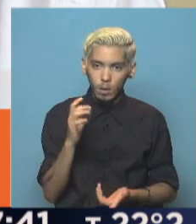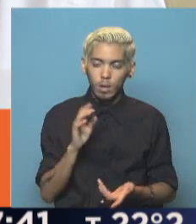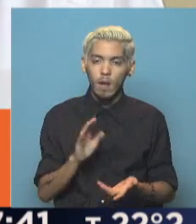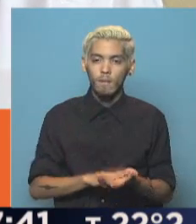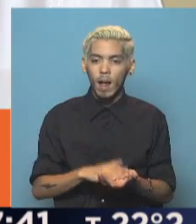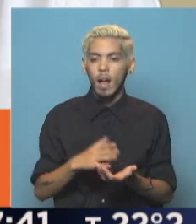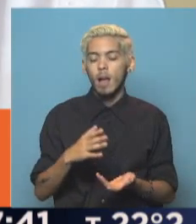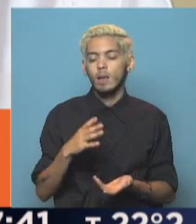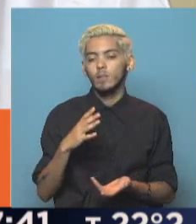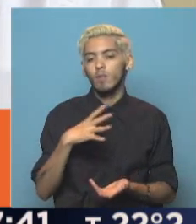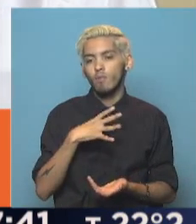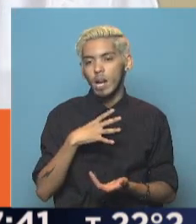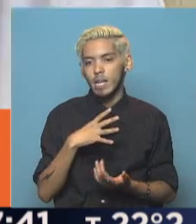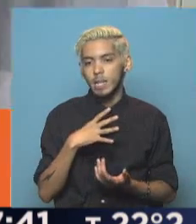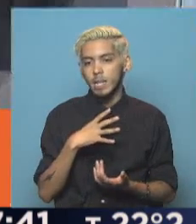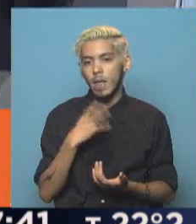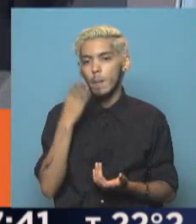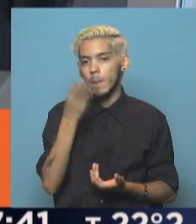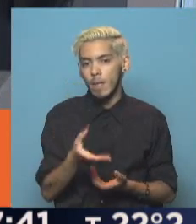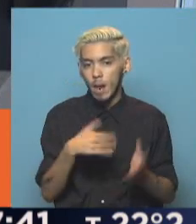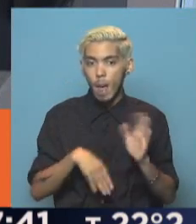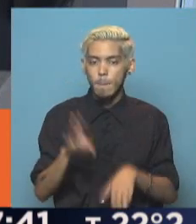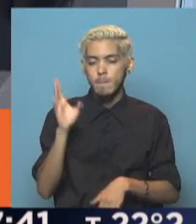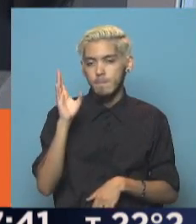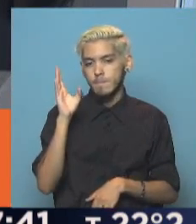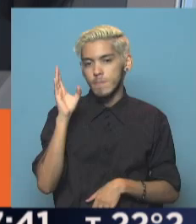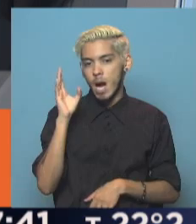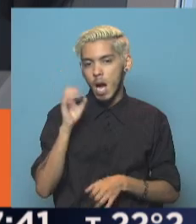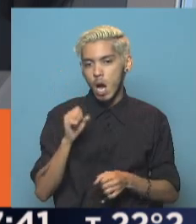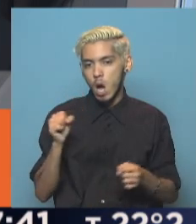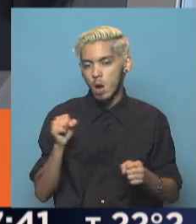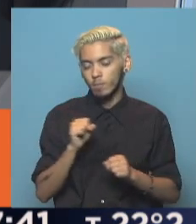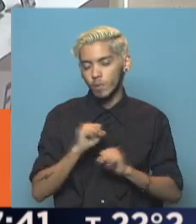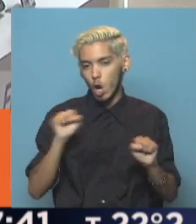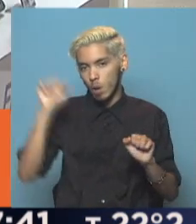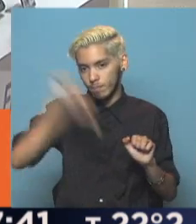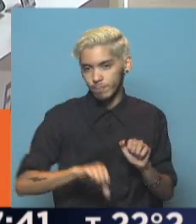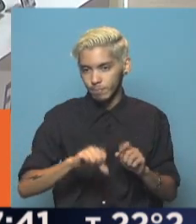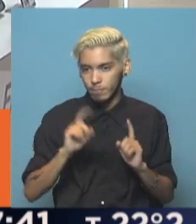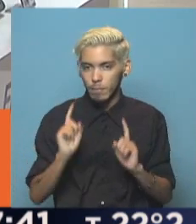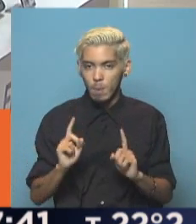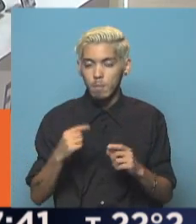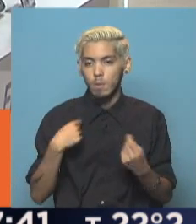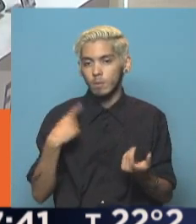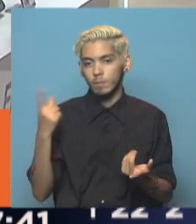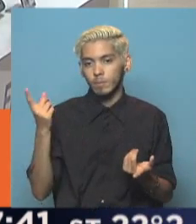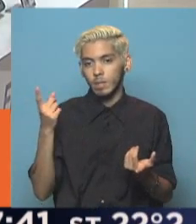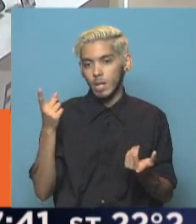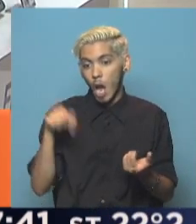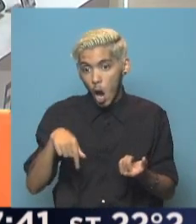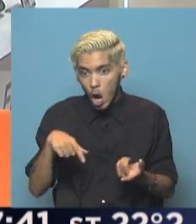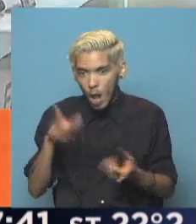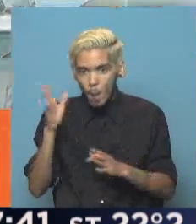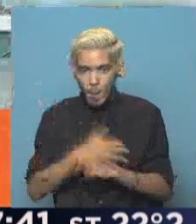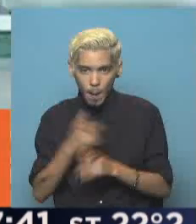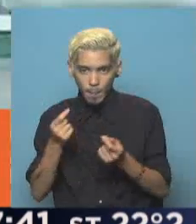demanda. O sea, esas fueron las más golpeadas. Esta industria en estas condiciones está condenada a la desaparición,